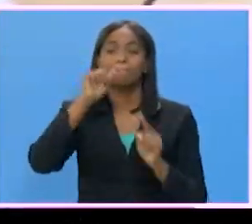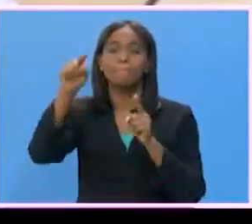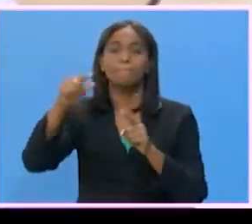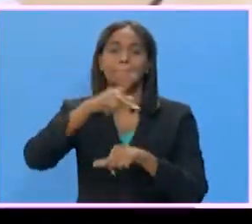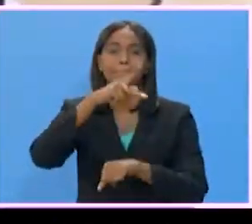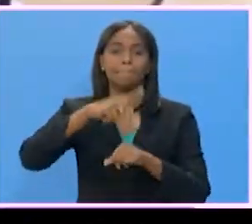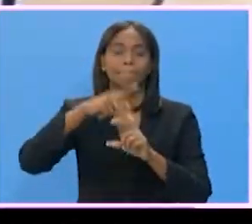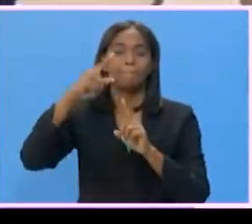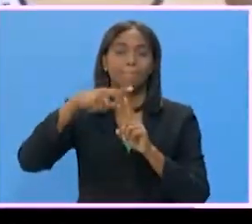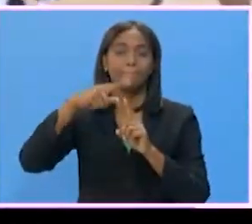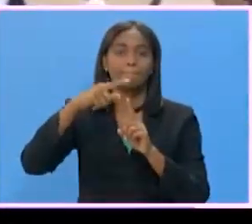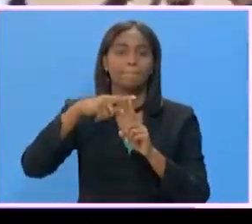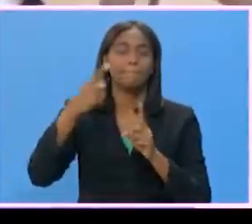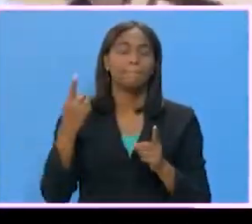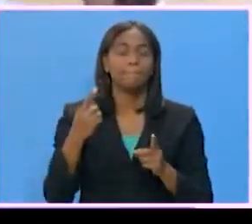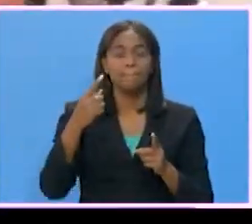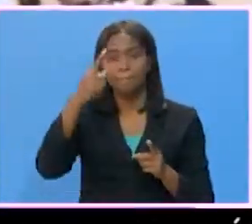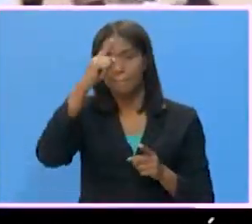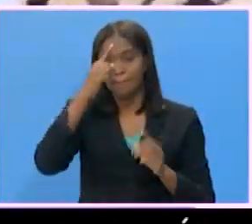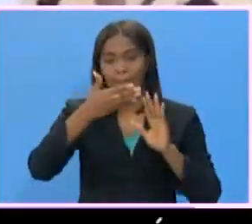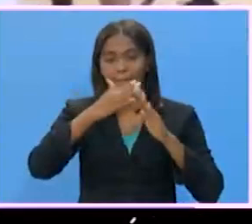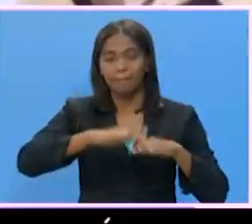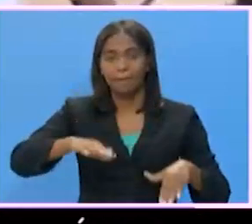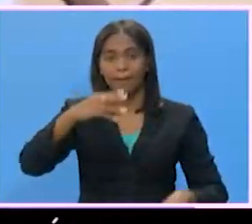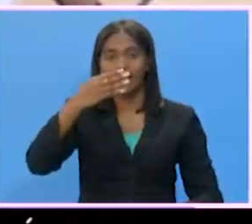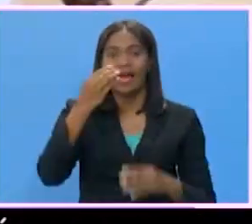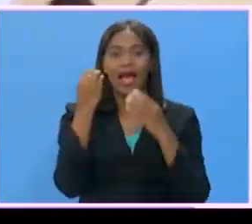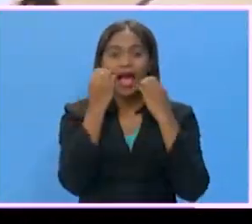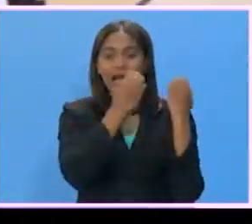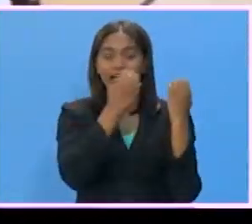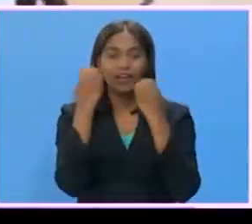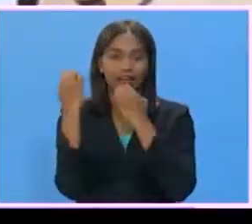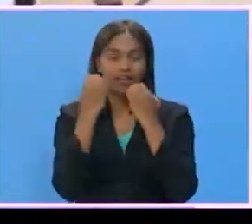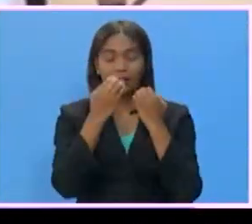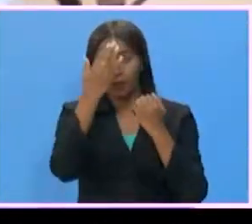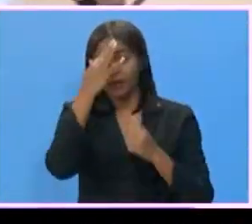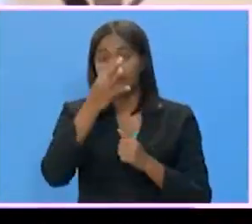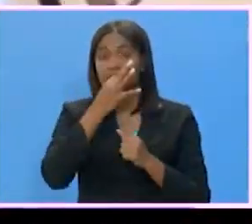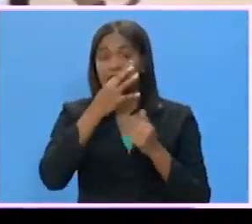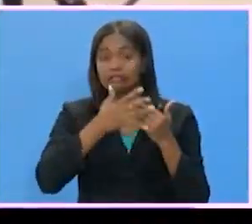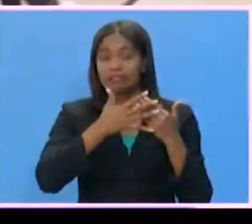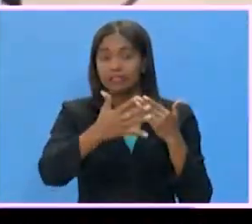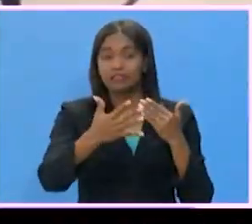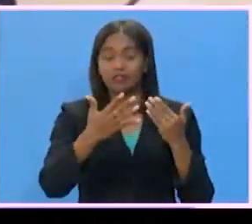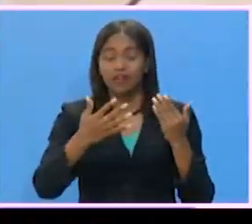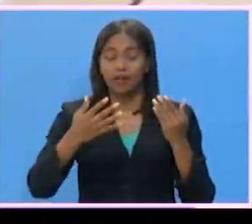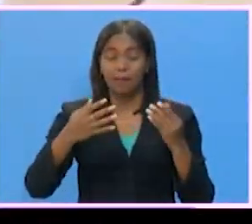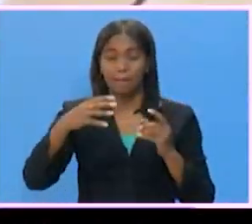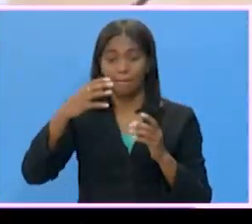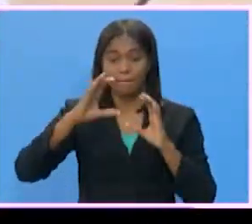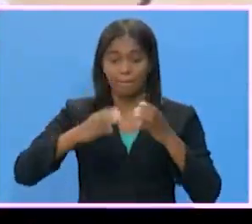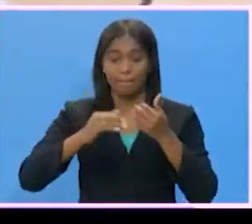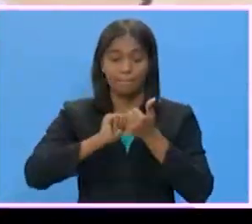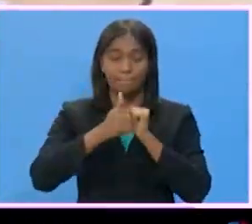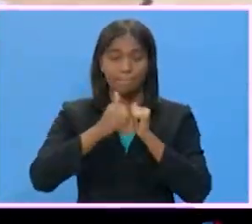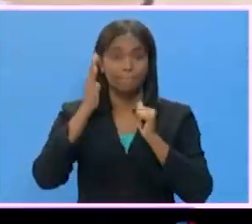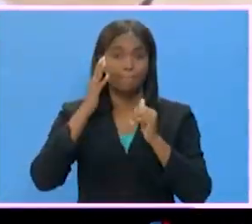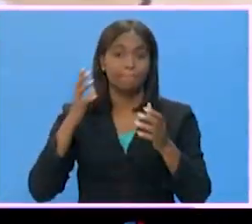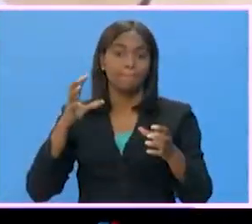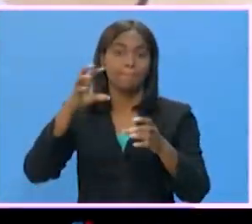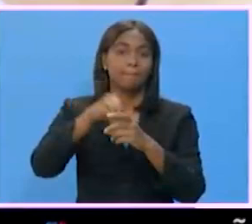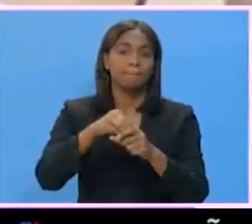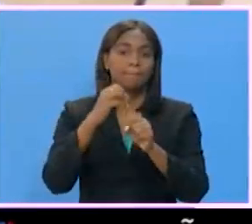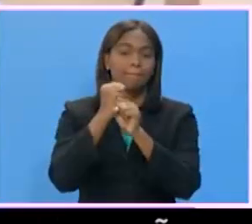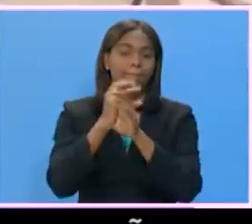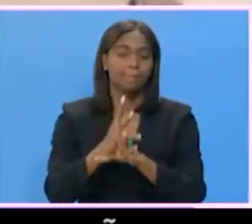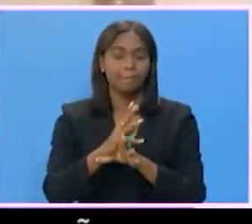Cristóbal, específicamente en el municipio de Jaina, ya que en los próximos días el Palacio de los Deportes se estará adecuando,